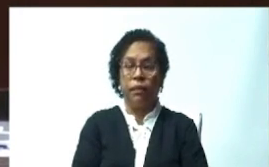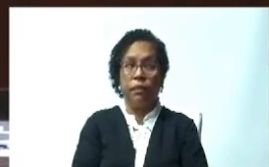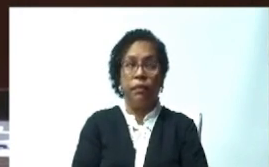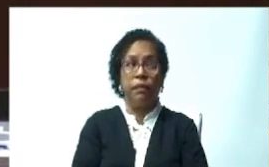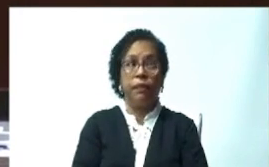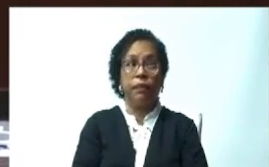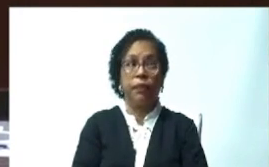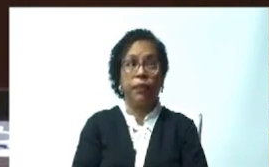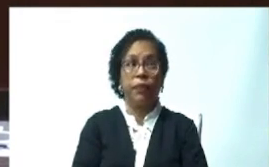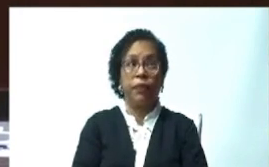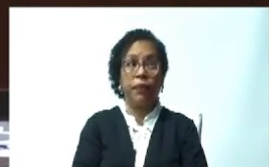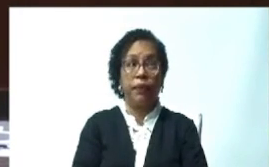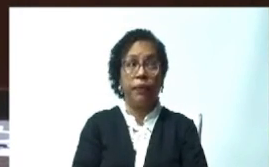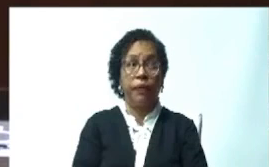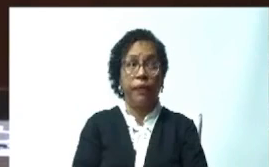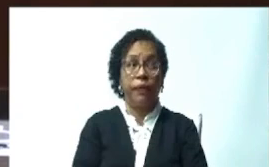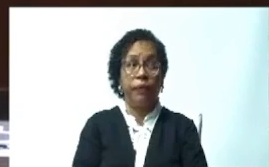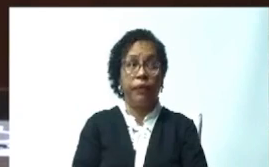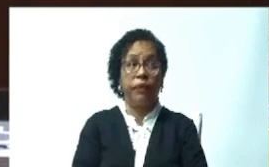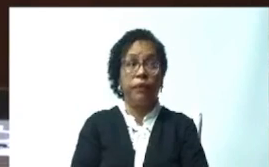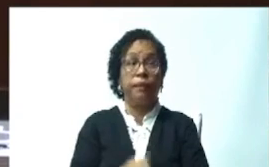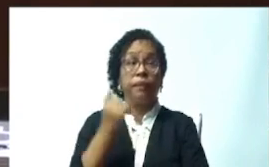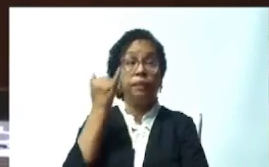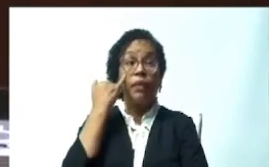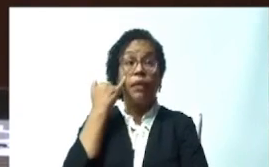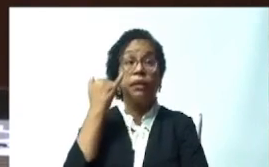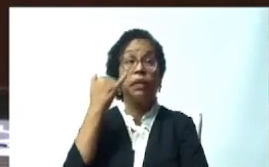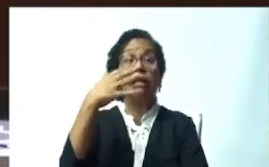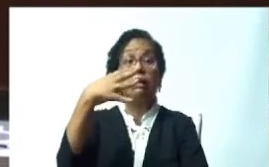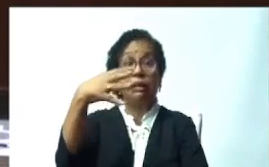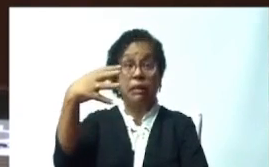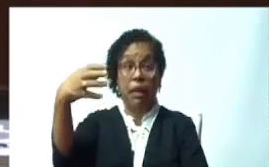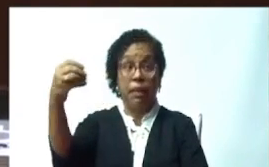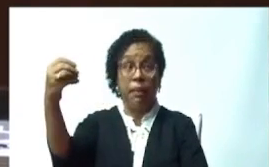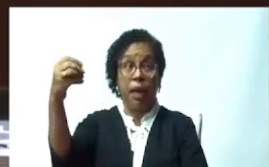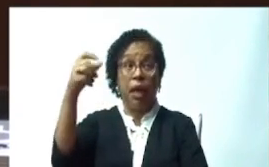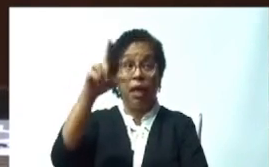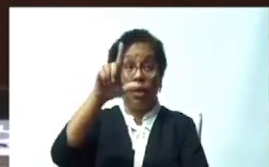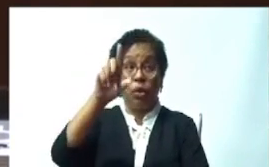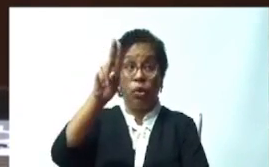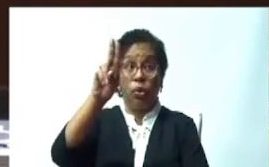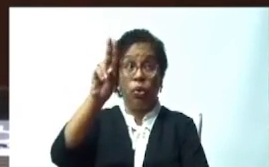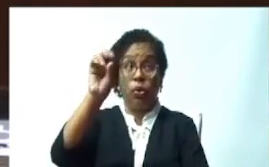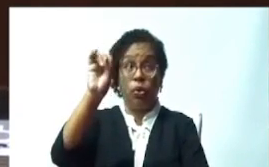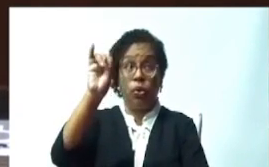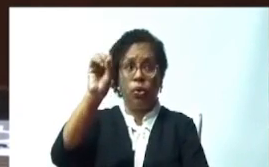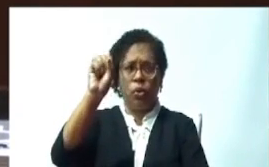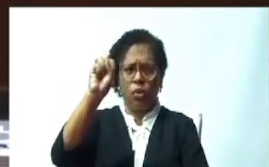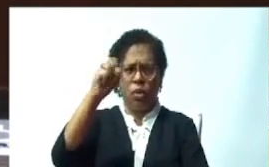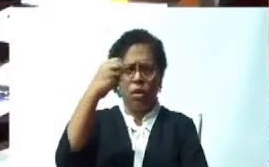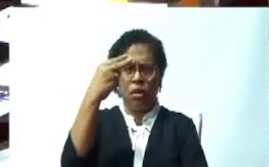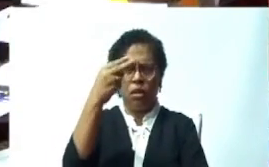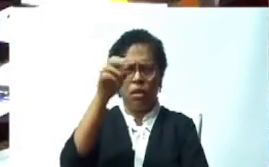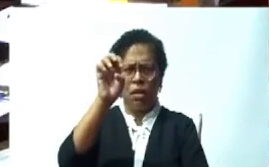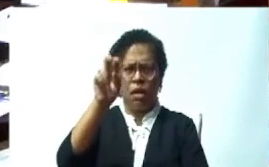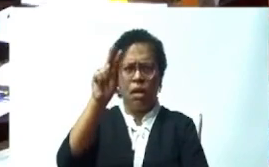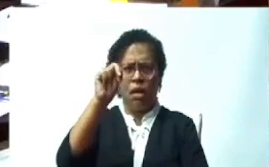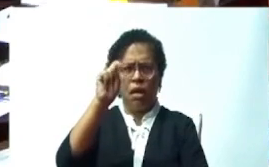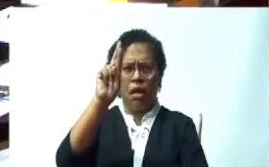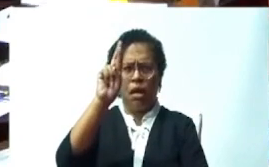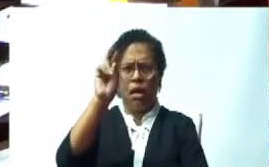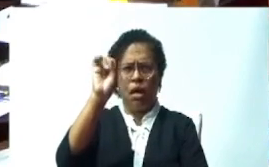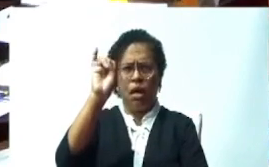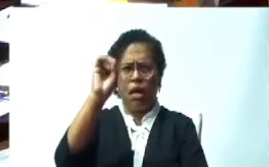Si se va a ir Luis Enrique. Si se va a ir. Oh, un momentito. Si se va a ir, tranquilo, con calma.